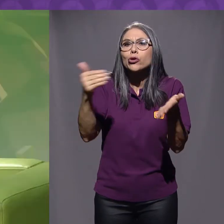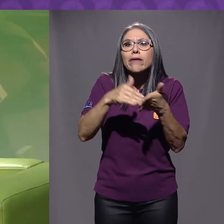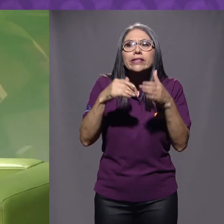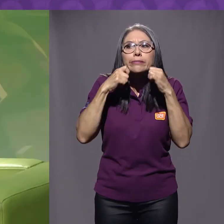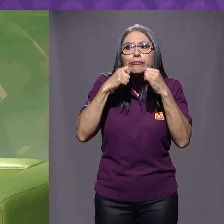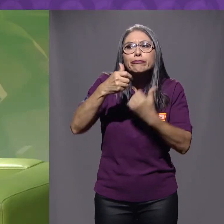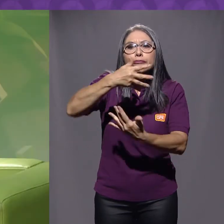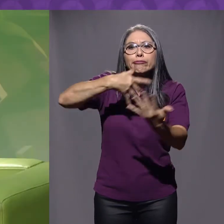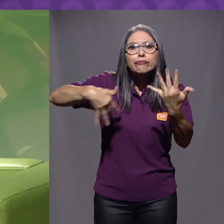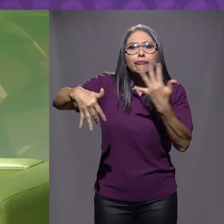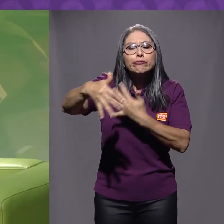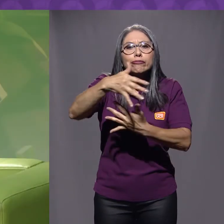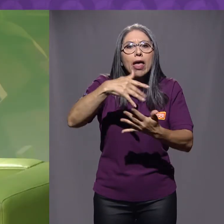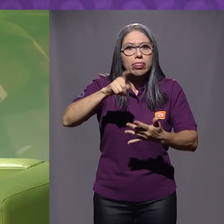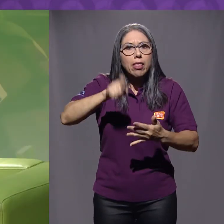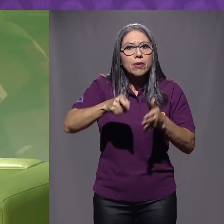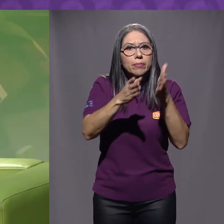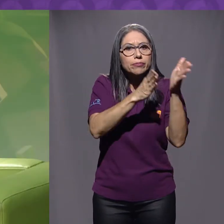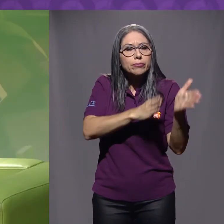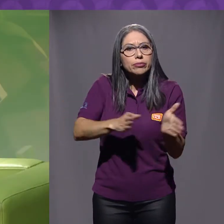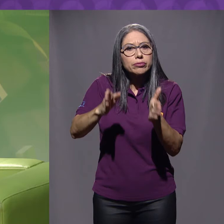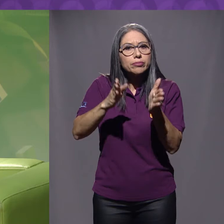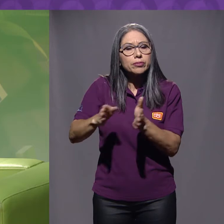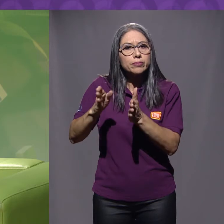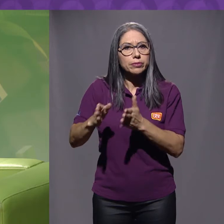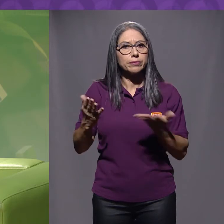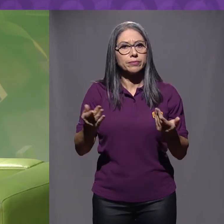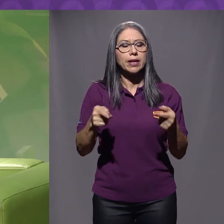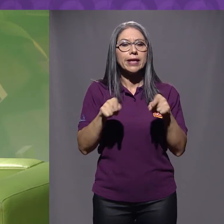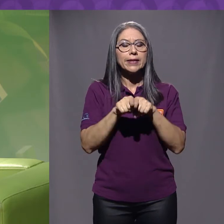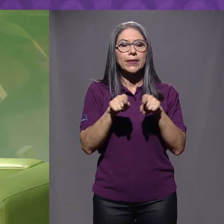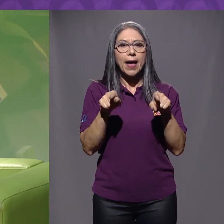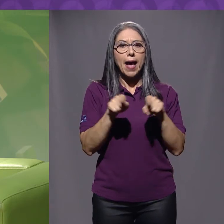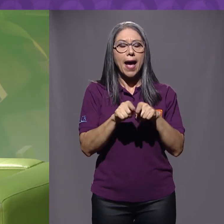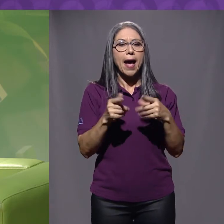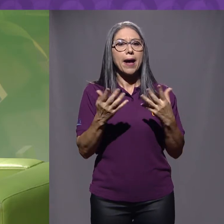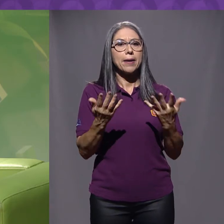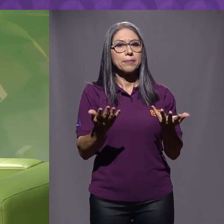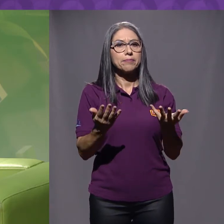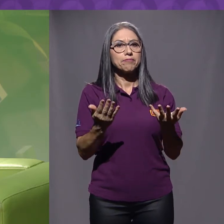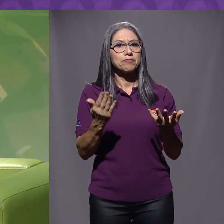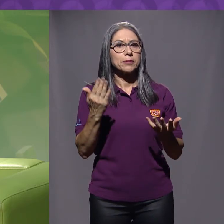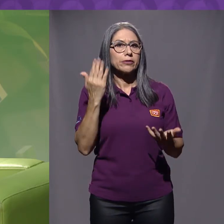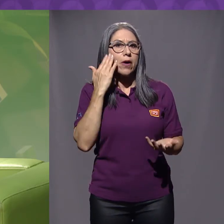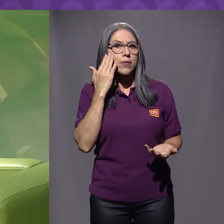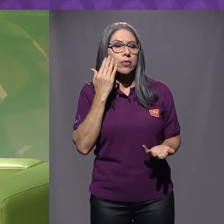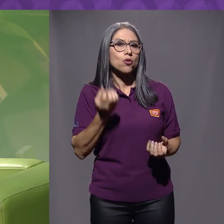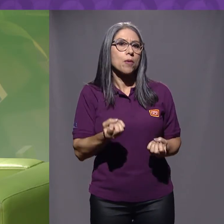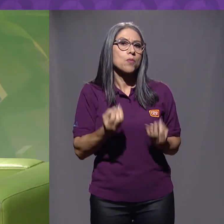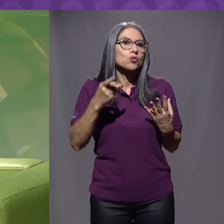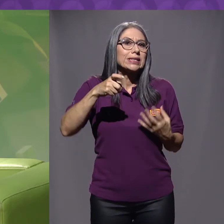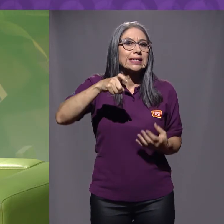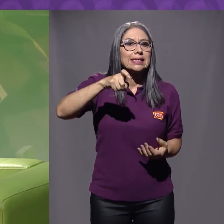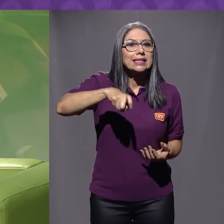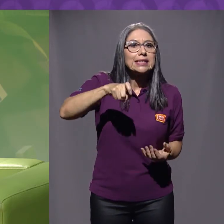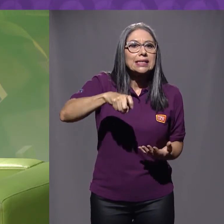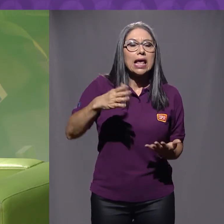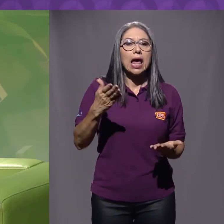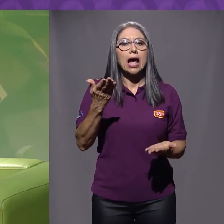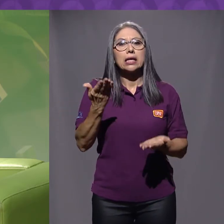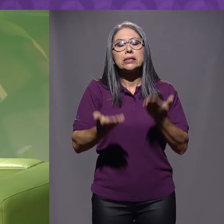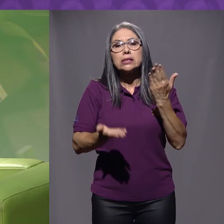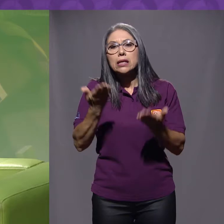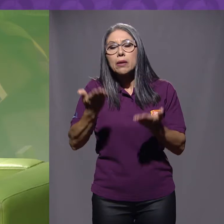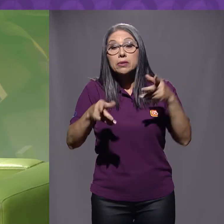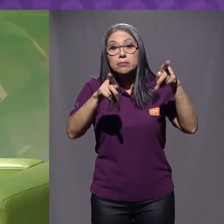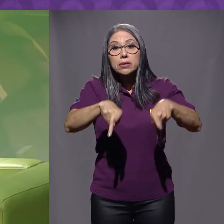y también tomando en cuenta que hay muchas necesidades de repente consultas que las personas